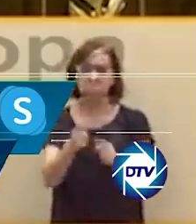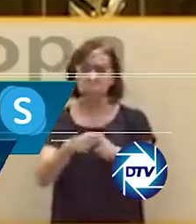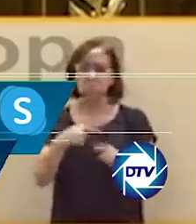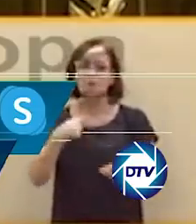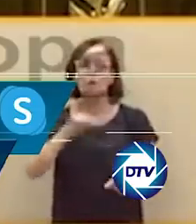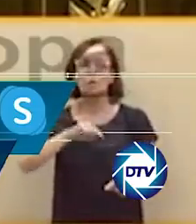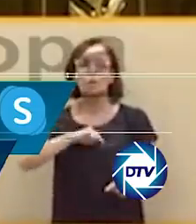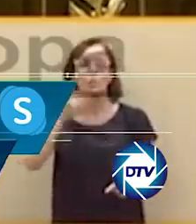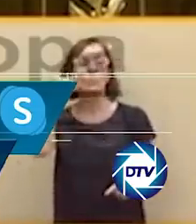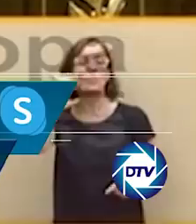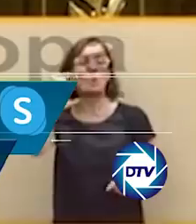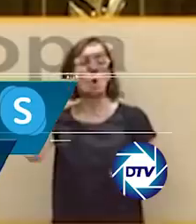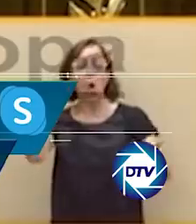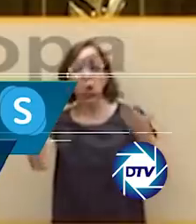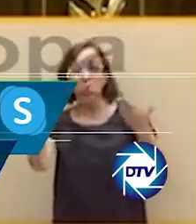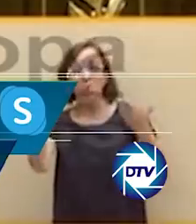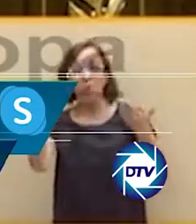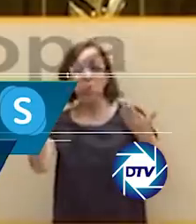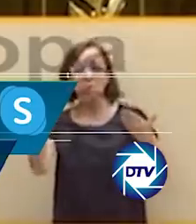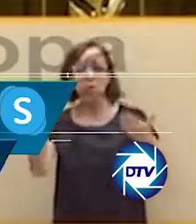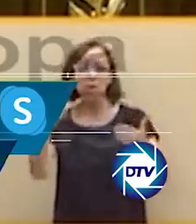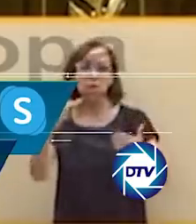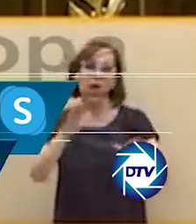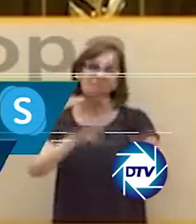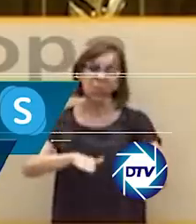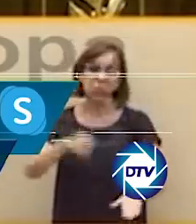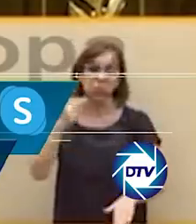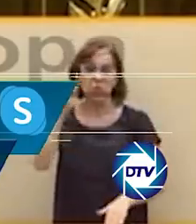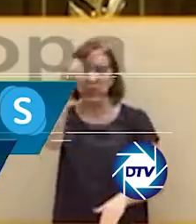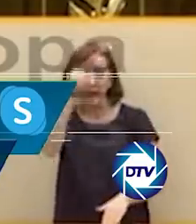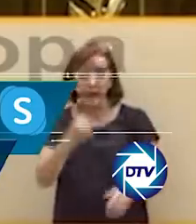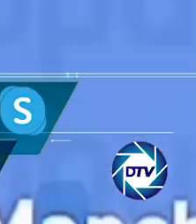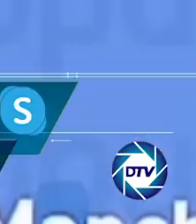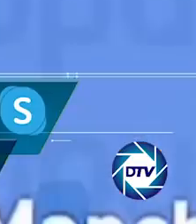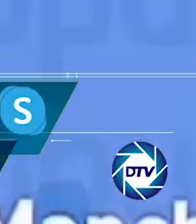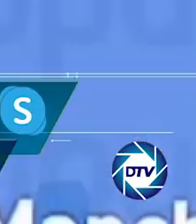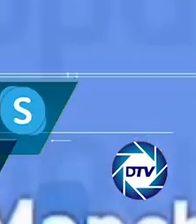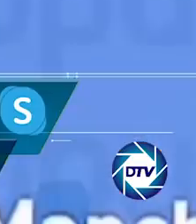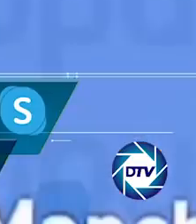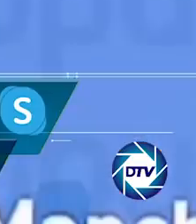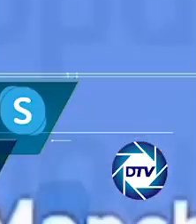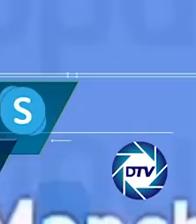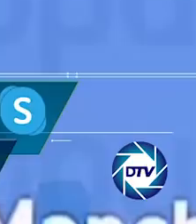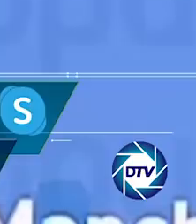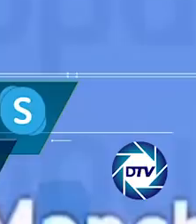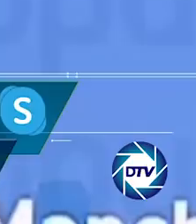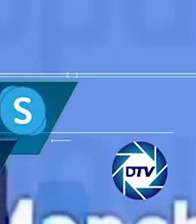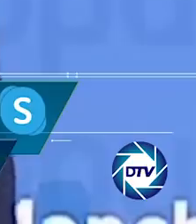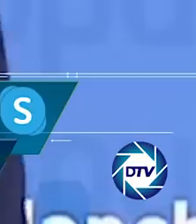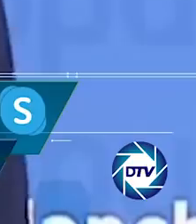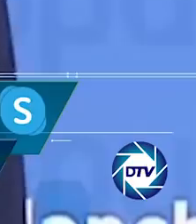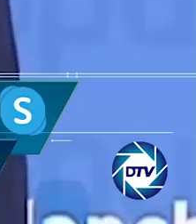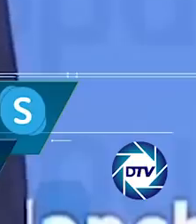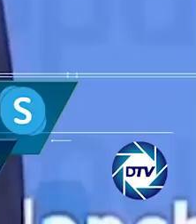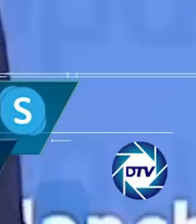señor, no solamente como una persona absolutamente cabal y madura, sino que sobre todo, que es lo más importante, porque para eso elegimos a los cargos políticos y a los cargos públicos, se comportó